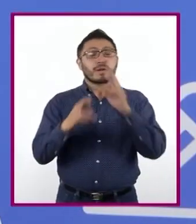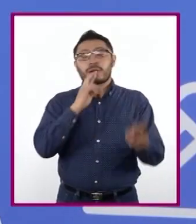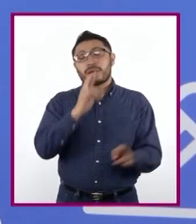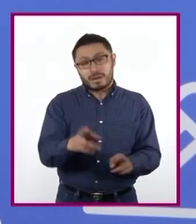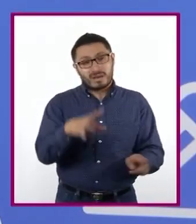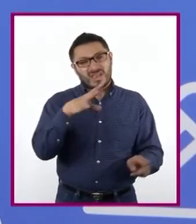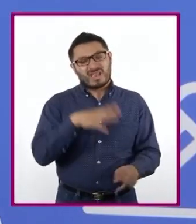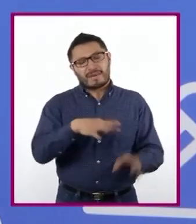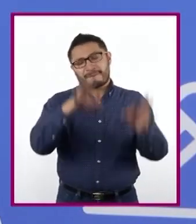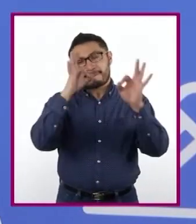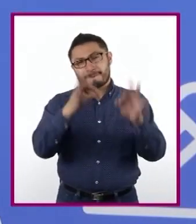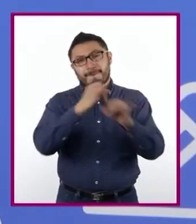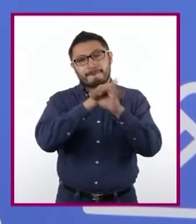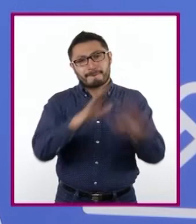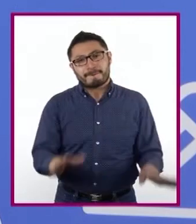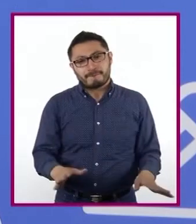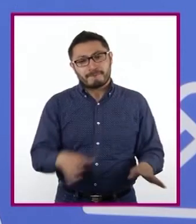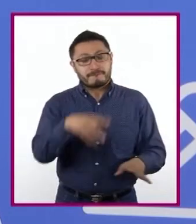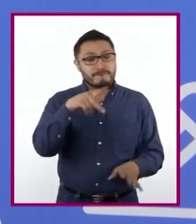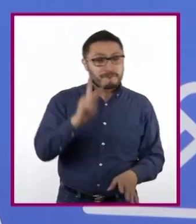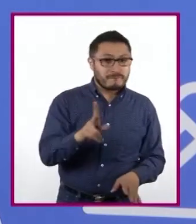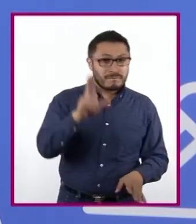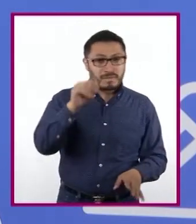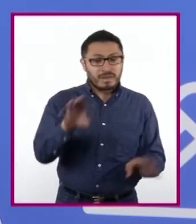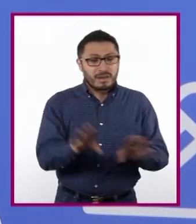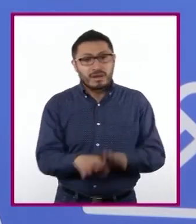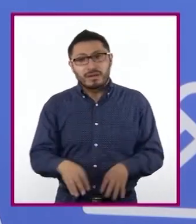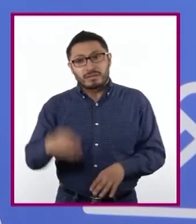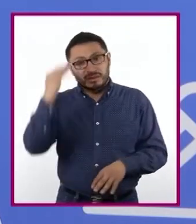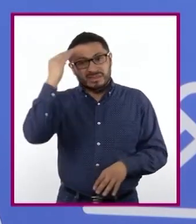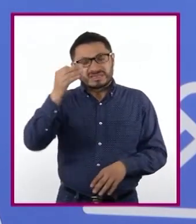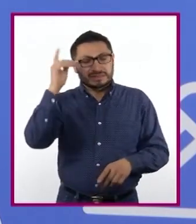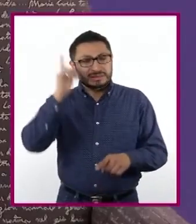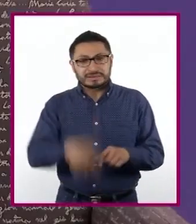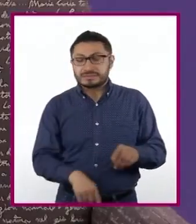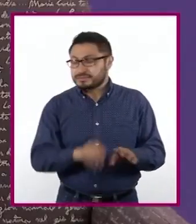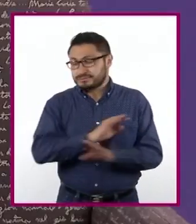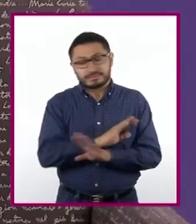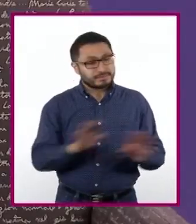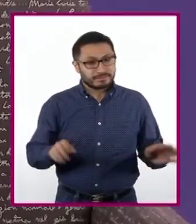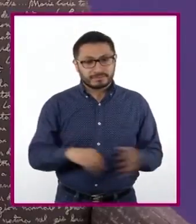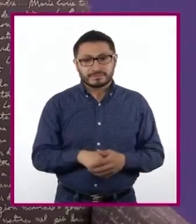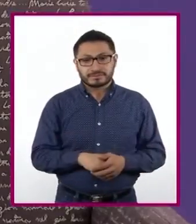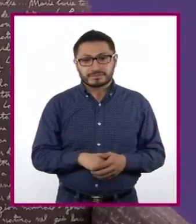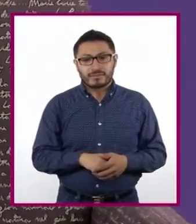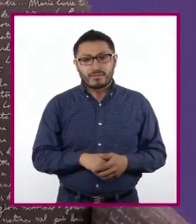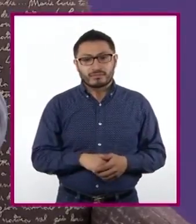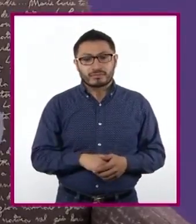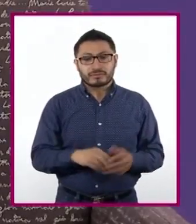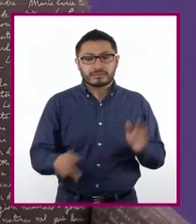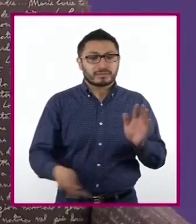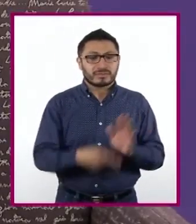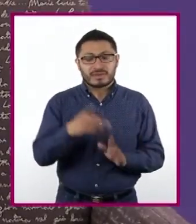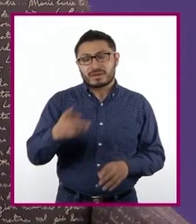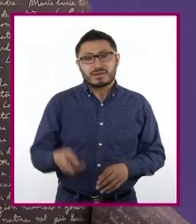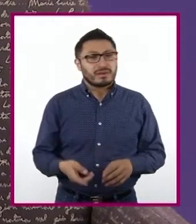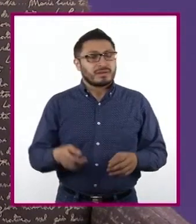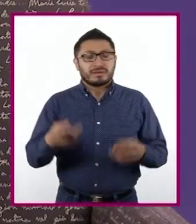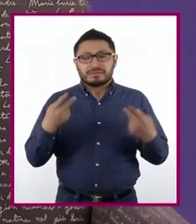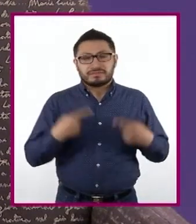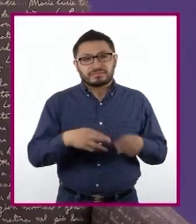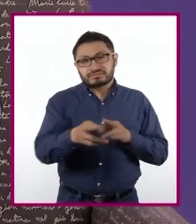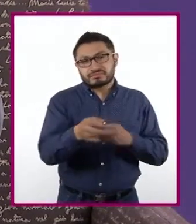tenga suficiente información, pero sin consumir tiempo de más? Aquí nuevamente el papel regulador